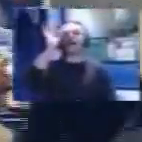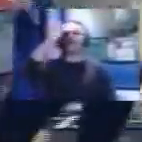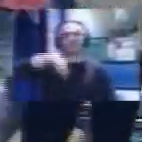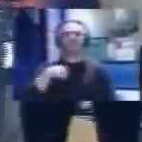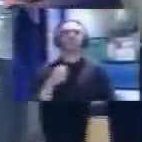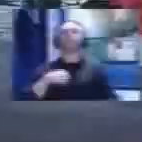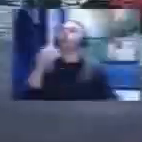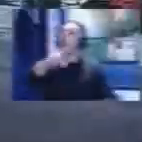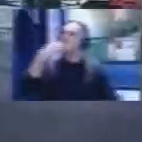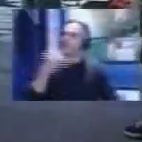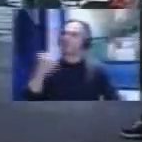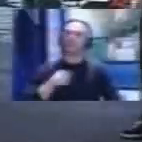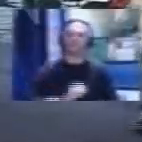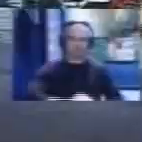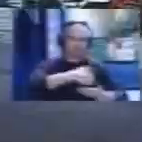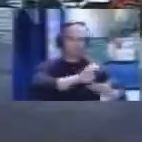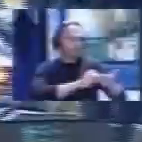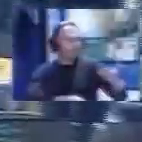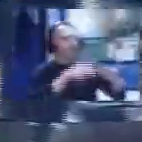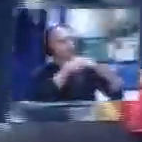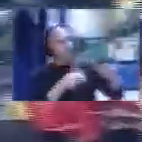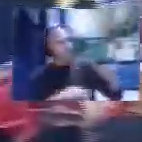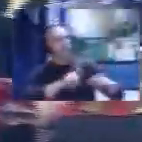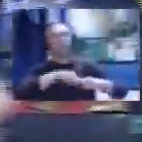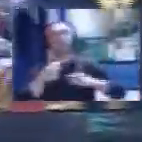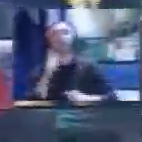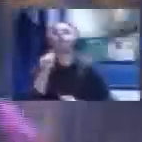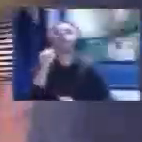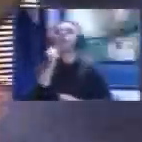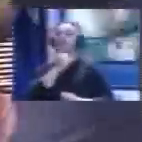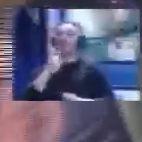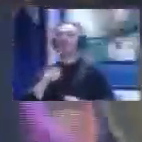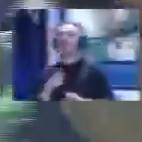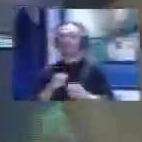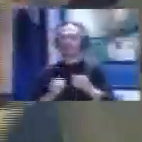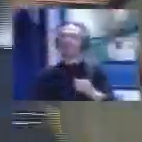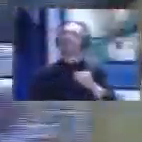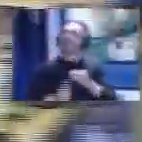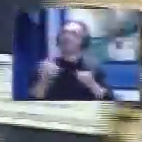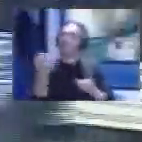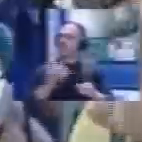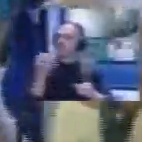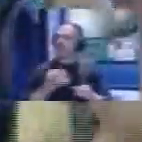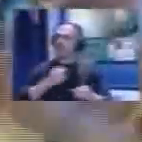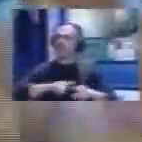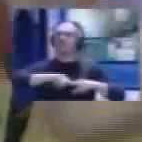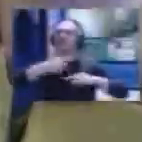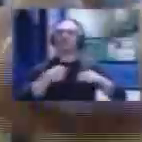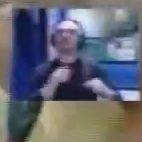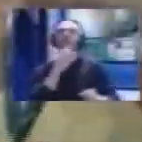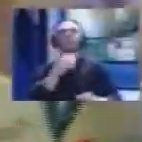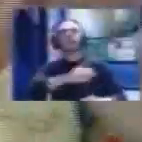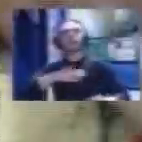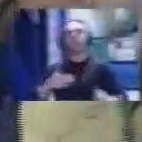de instrucciones, luego en privado lo debes usar. Y ahí me vengo a enterar que para poder afinar